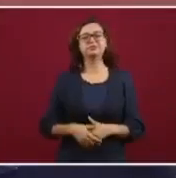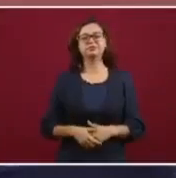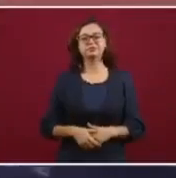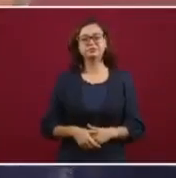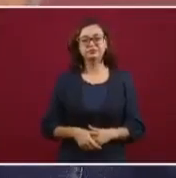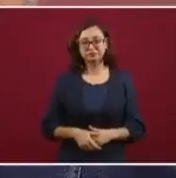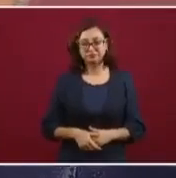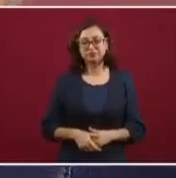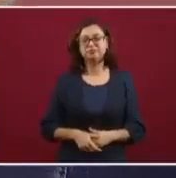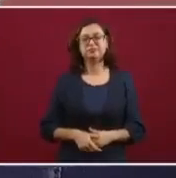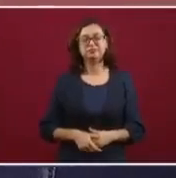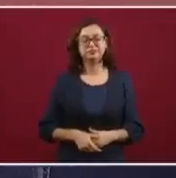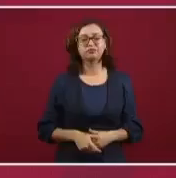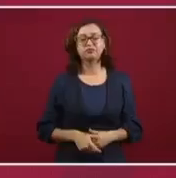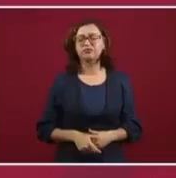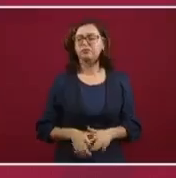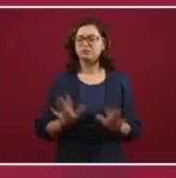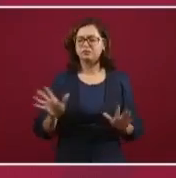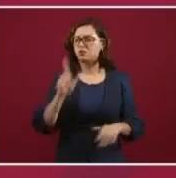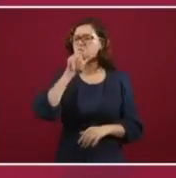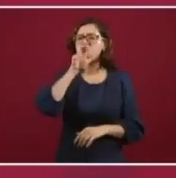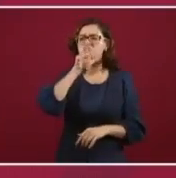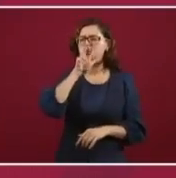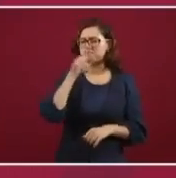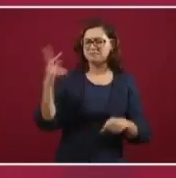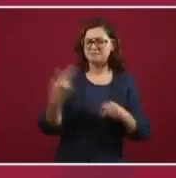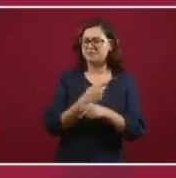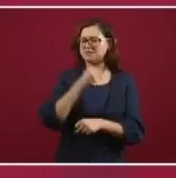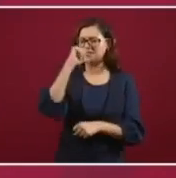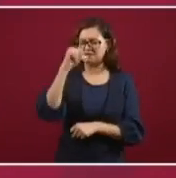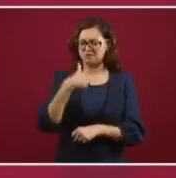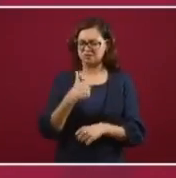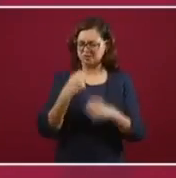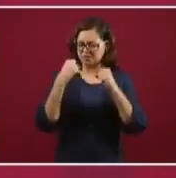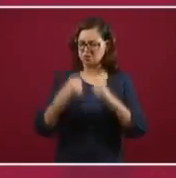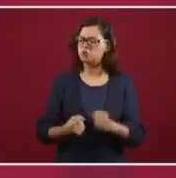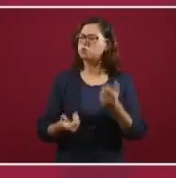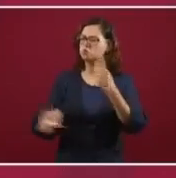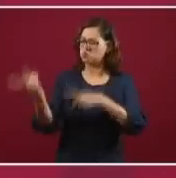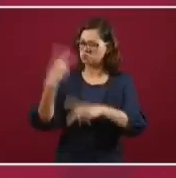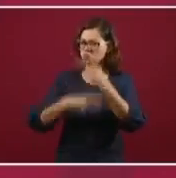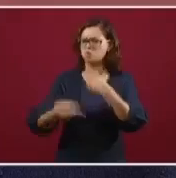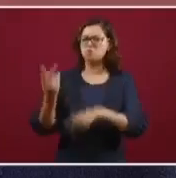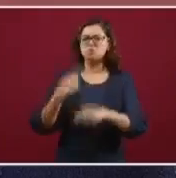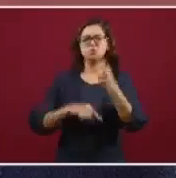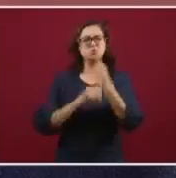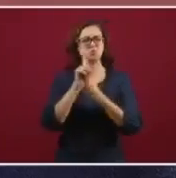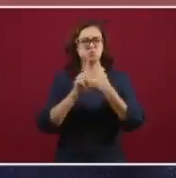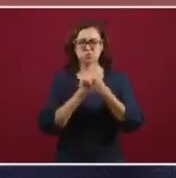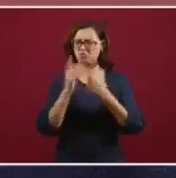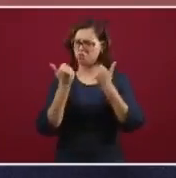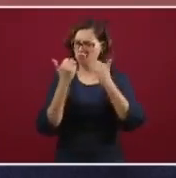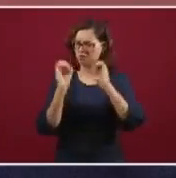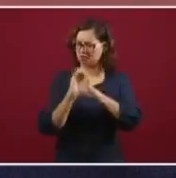Nosotros le garantizamos que no va a haber ningún problema. Y en efecto,